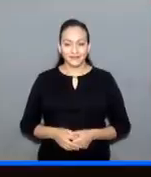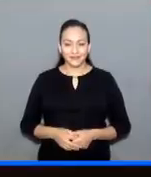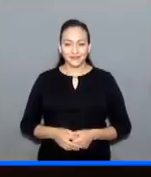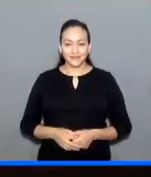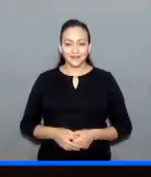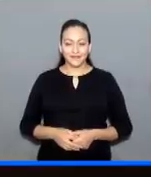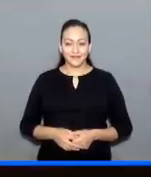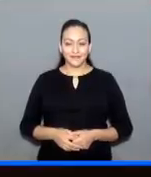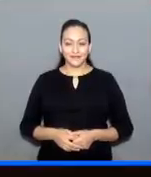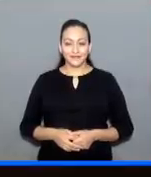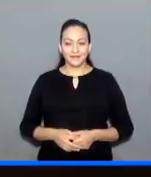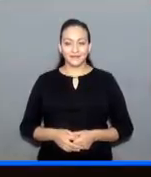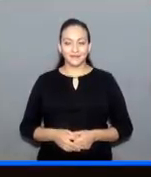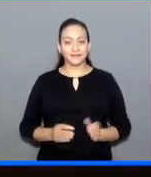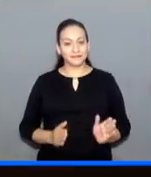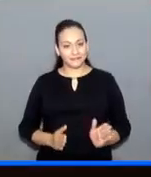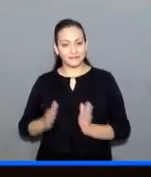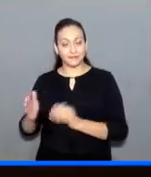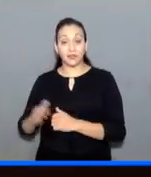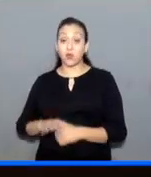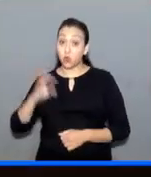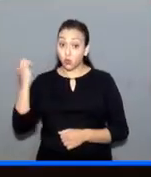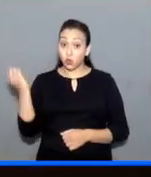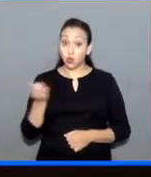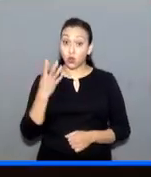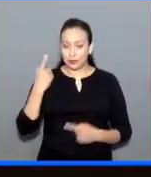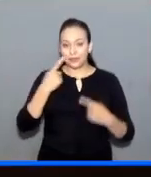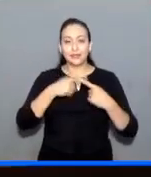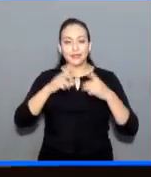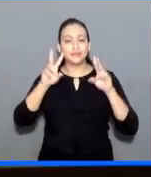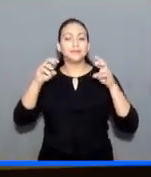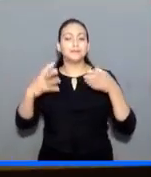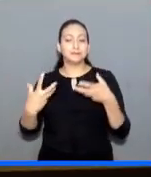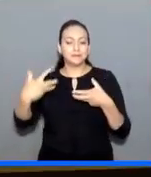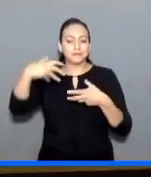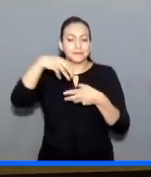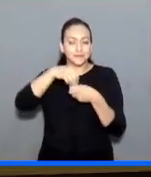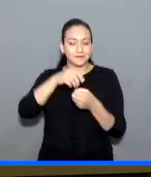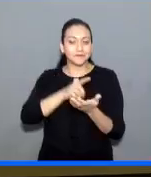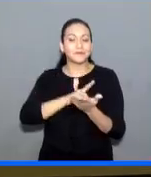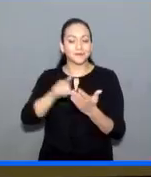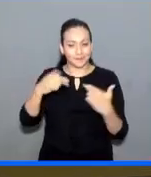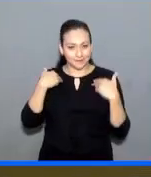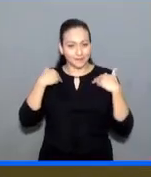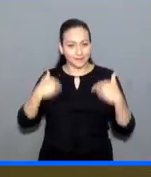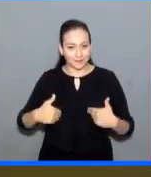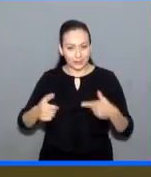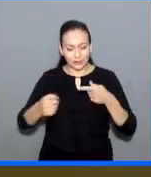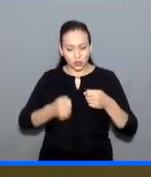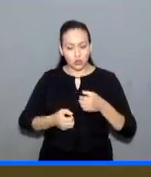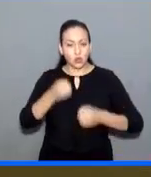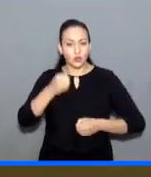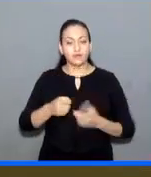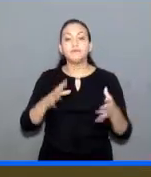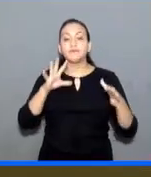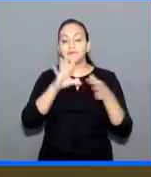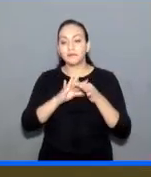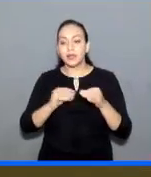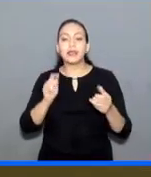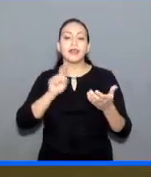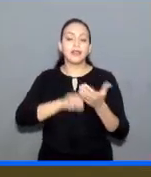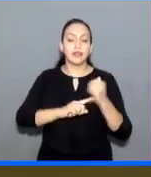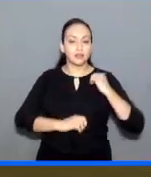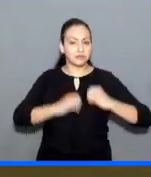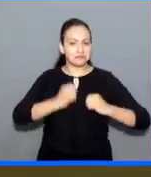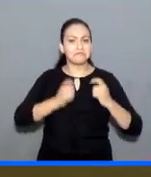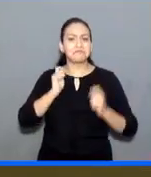Y en el ciclo de conferencias sobre inclusión, derechos humanos y gestión judicial, se abordó la labor del Poder Judicial en el contexto de un